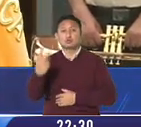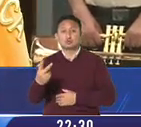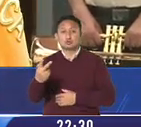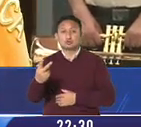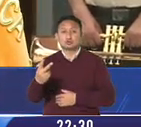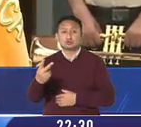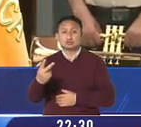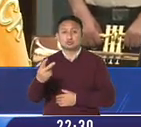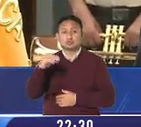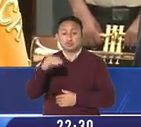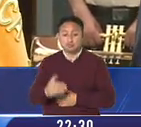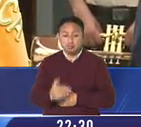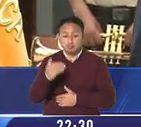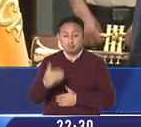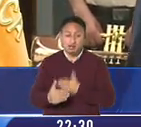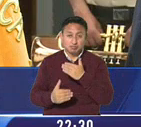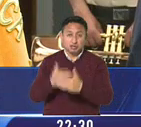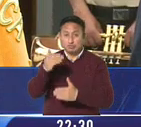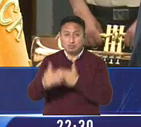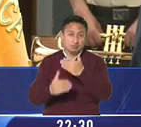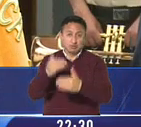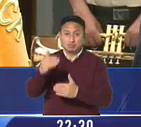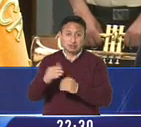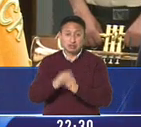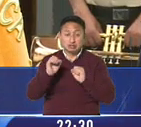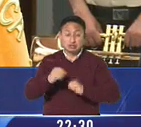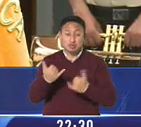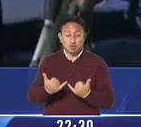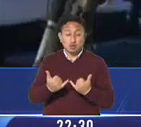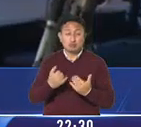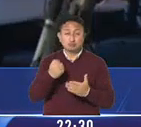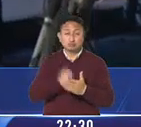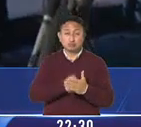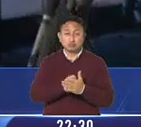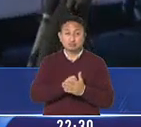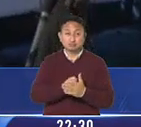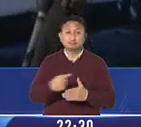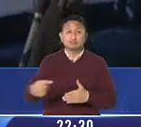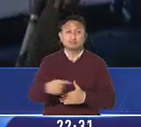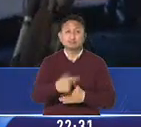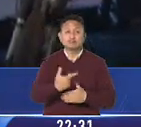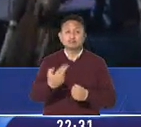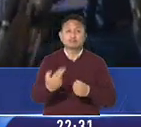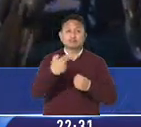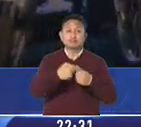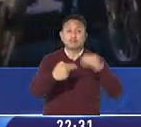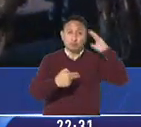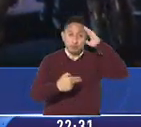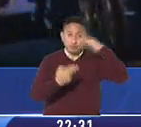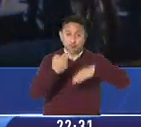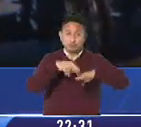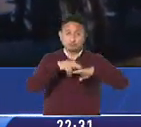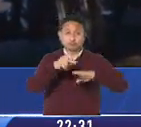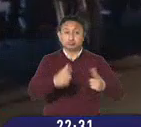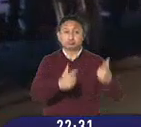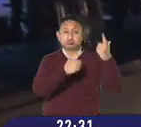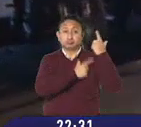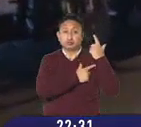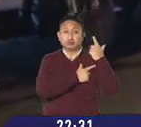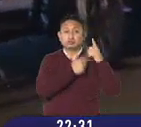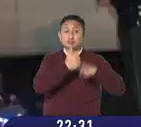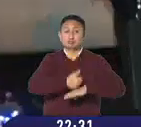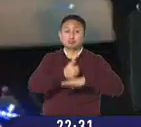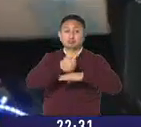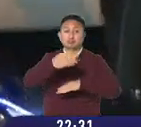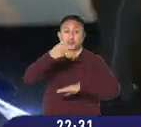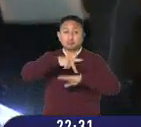manera vamos a ir ganando la lucha que tenemos. En las operaciones participaron Policía Nacional, Fuerzas Armadas, Intendencia de